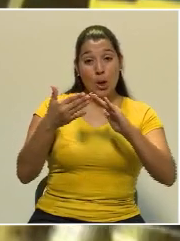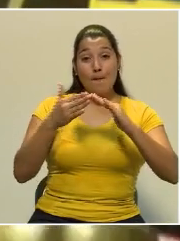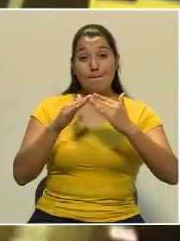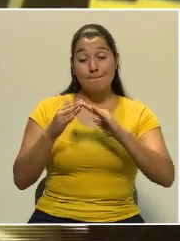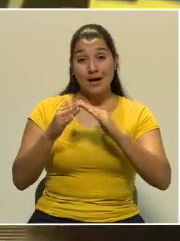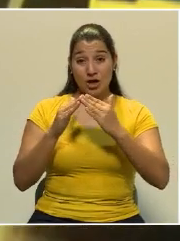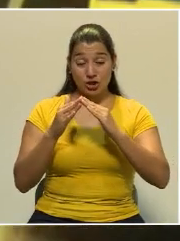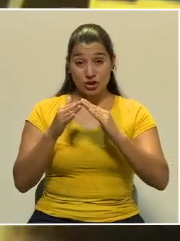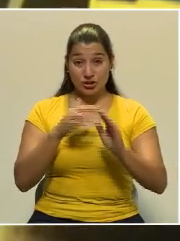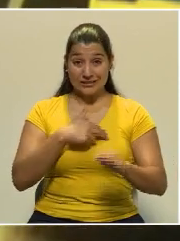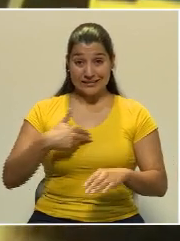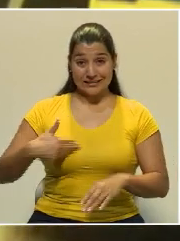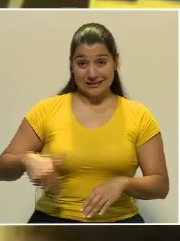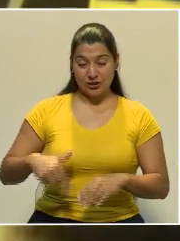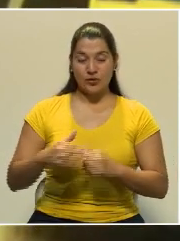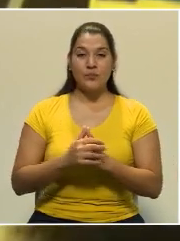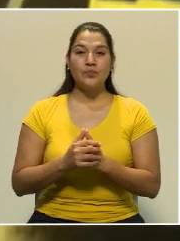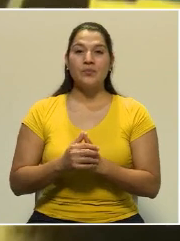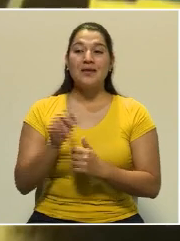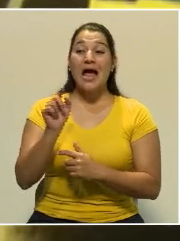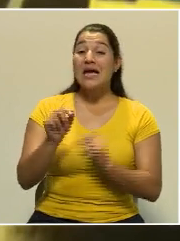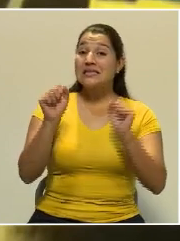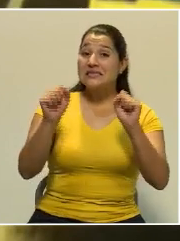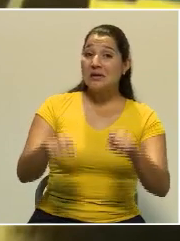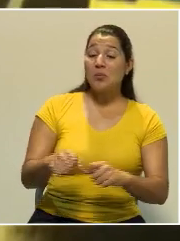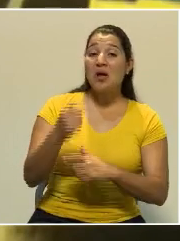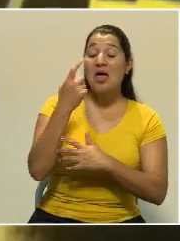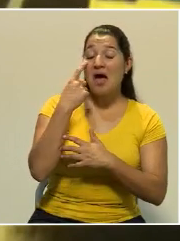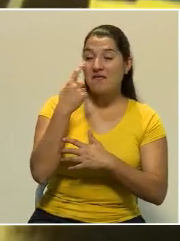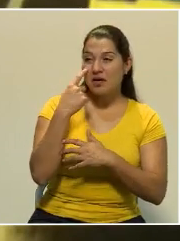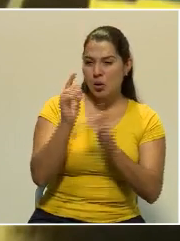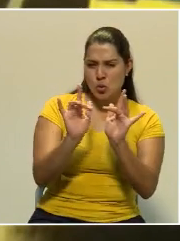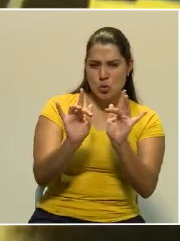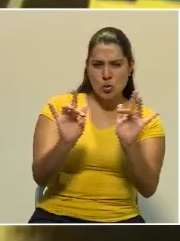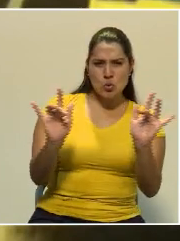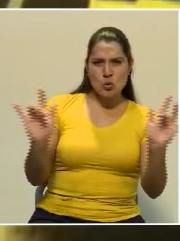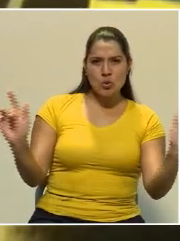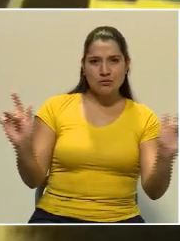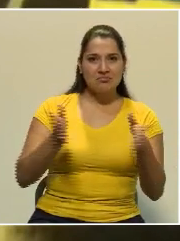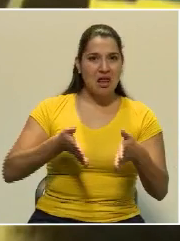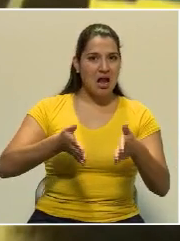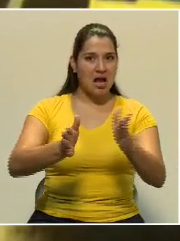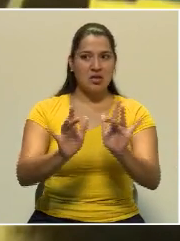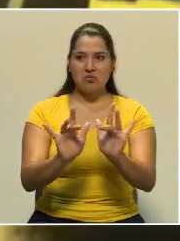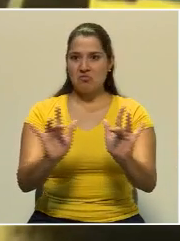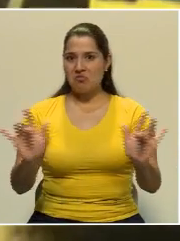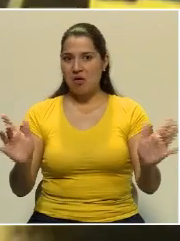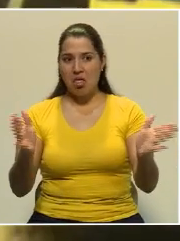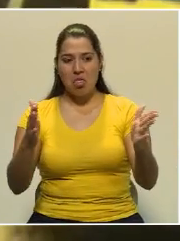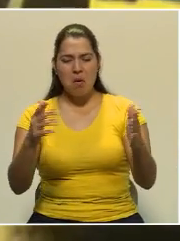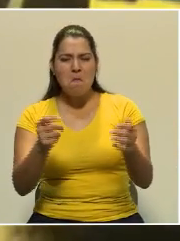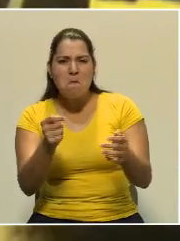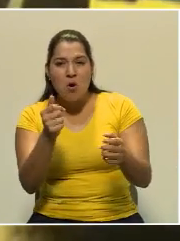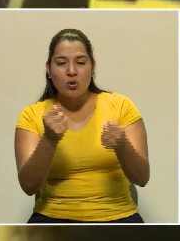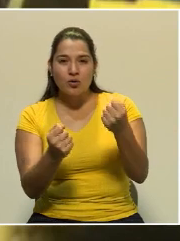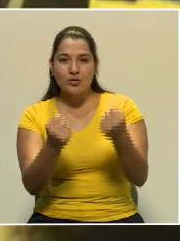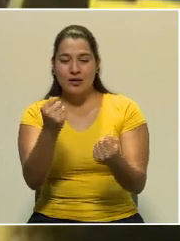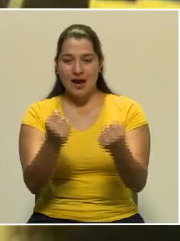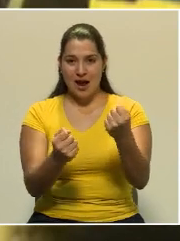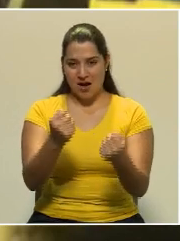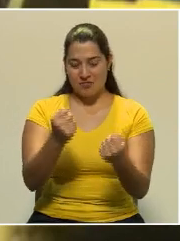chino. Se ve completamente despejada la calle, hay muy pocos